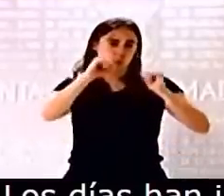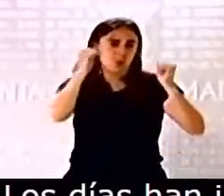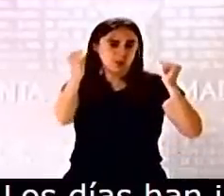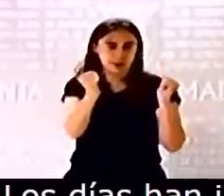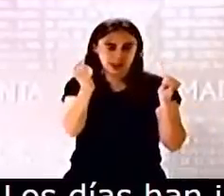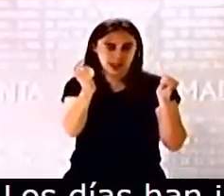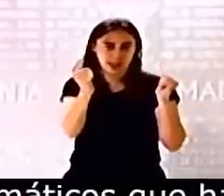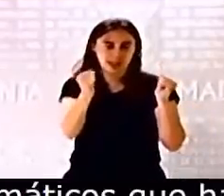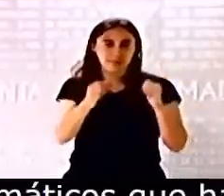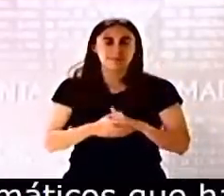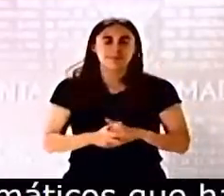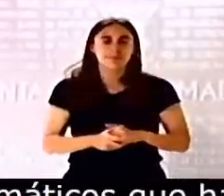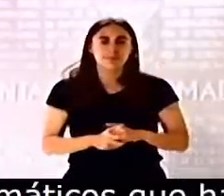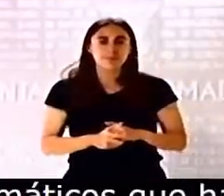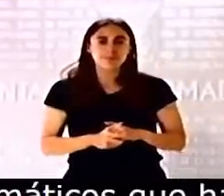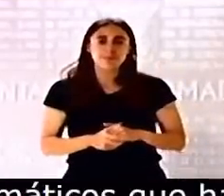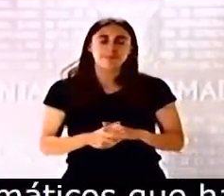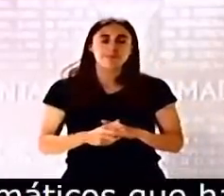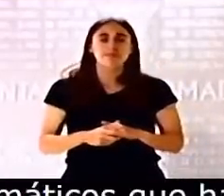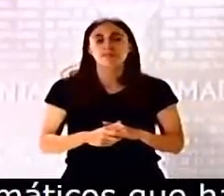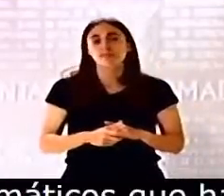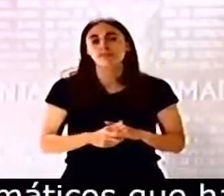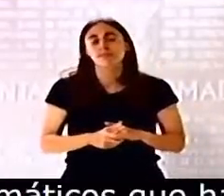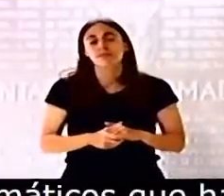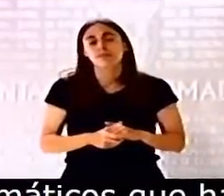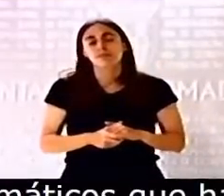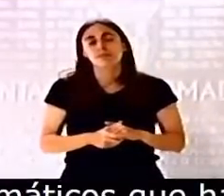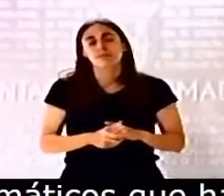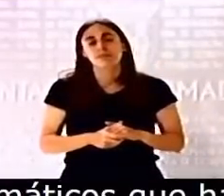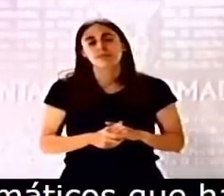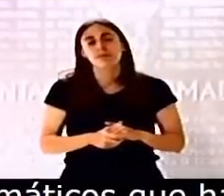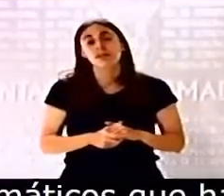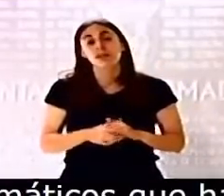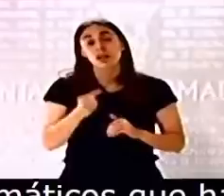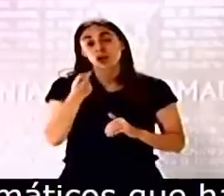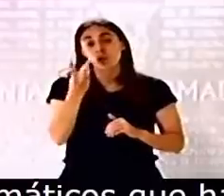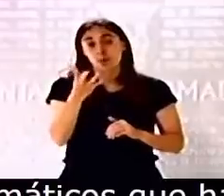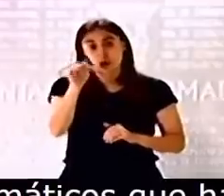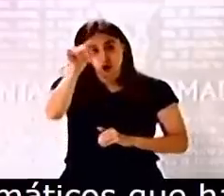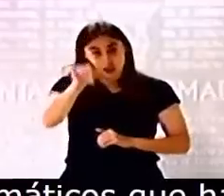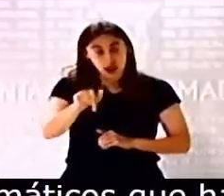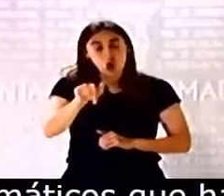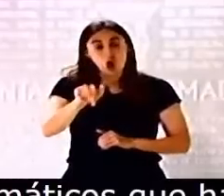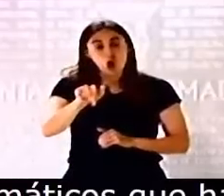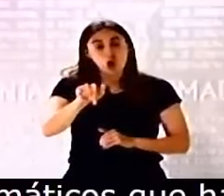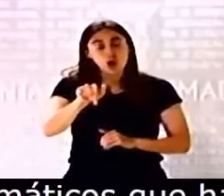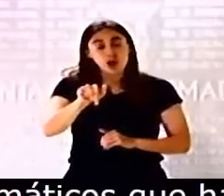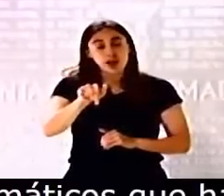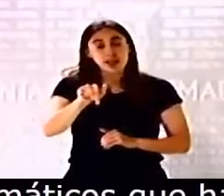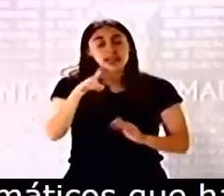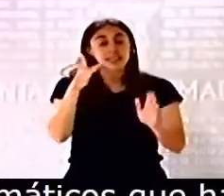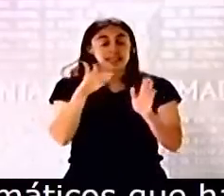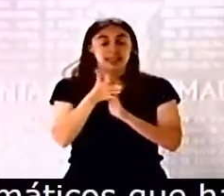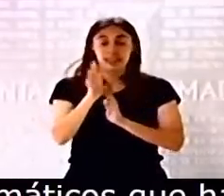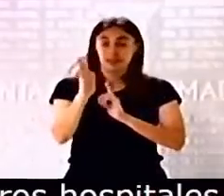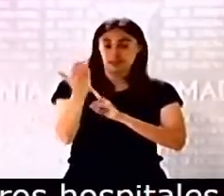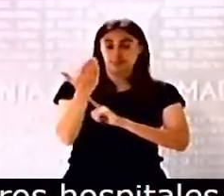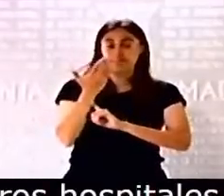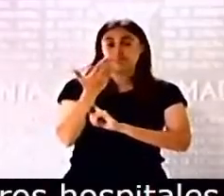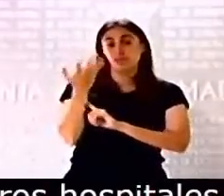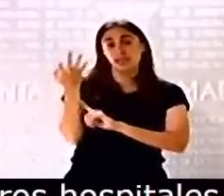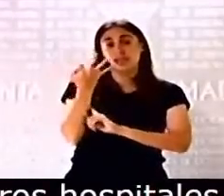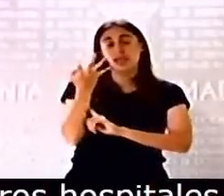pacientes en nuestros hospitales muy importante. Los datos de hoy nos muestran que la ocupación